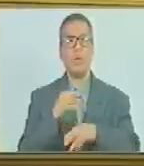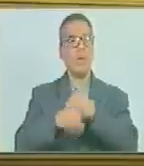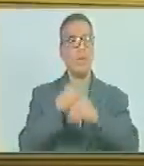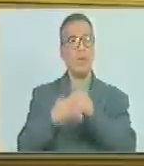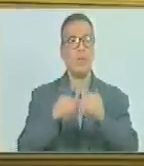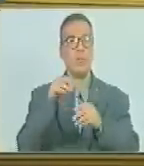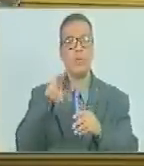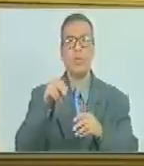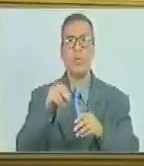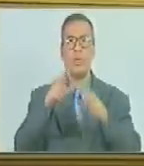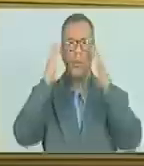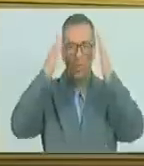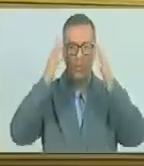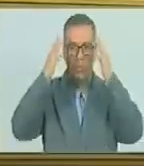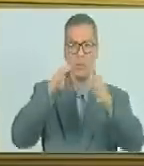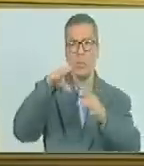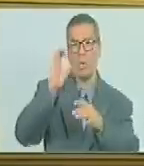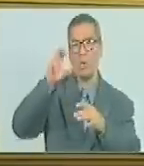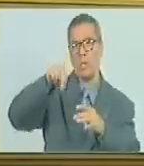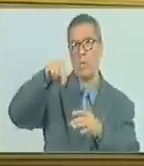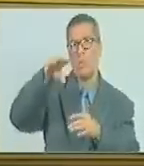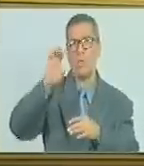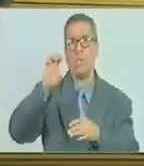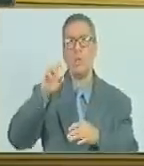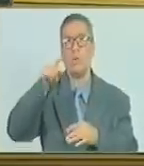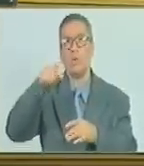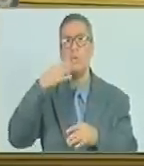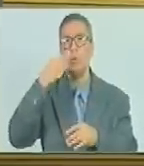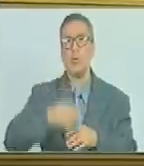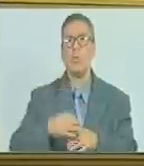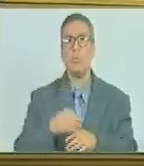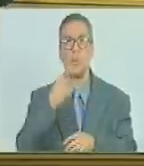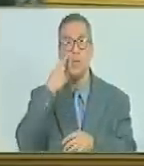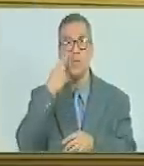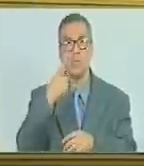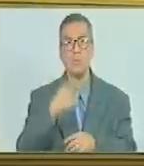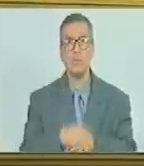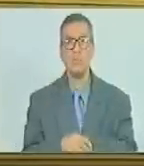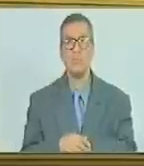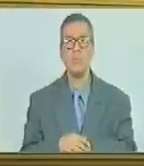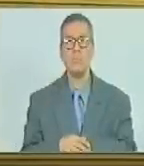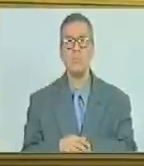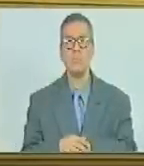organizados o que no son asesorados por el Consejo Nacional Electoral revisten visos de